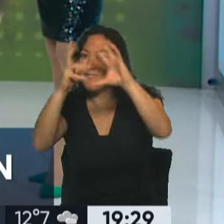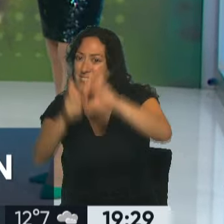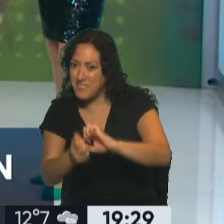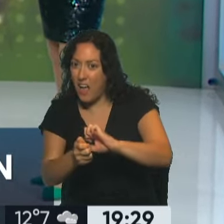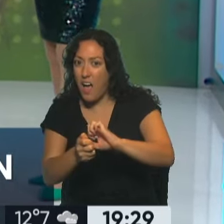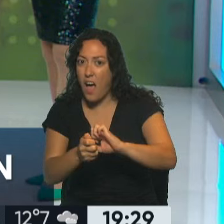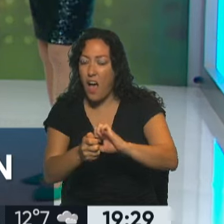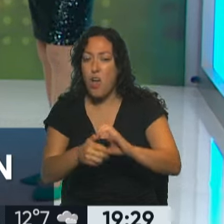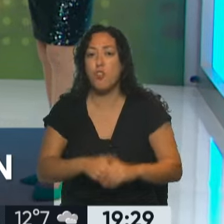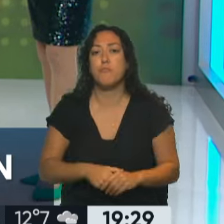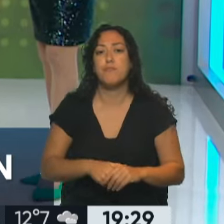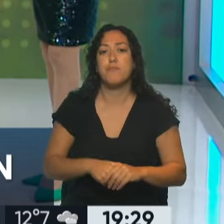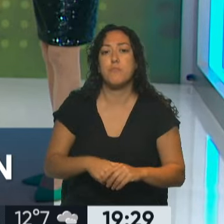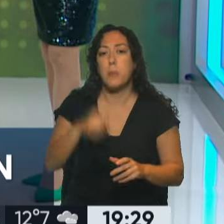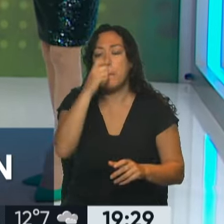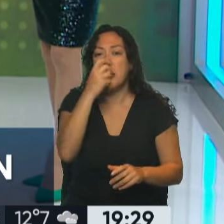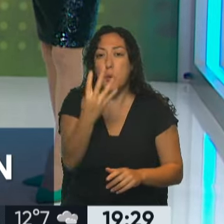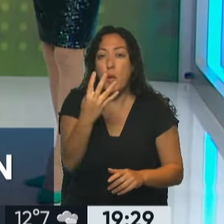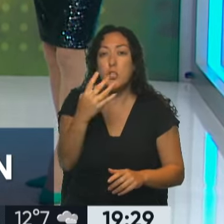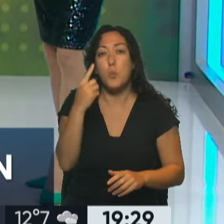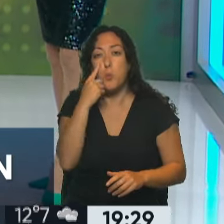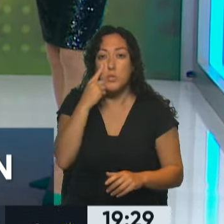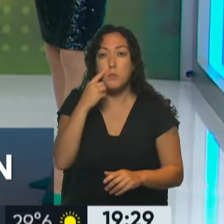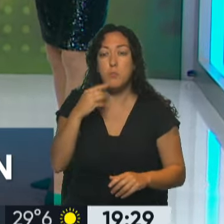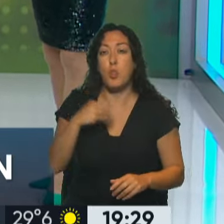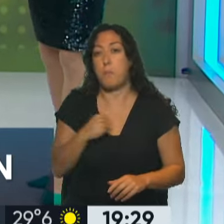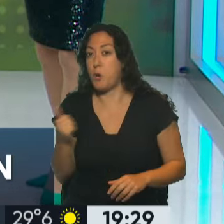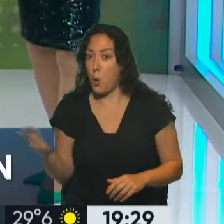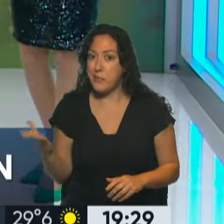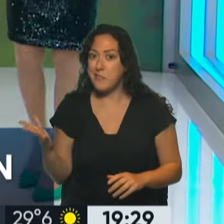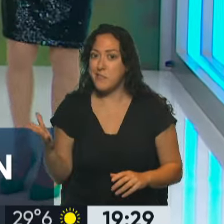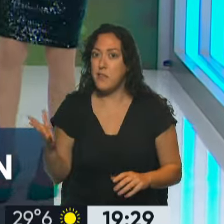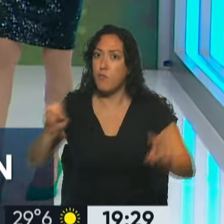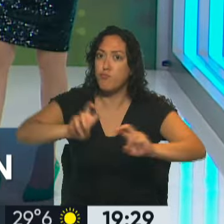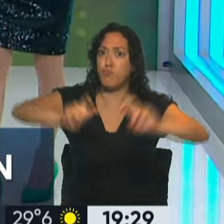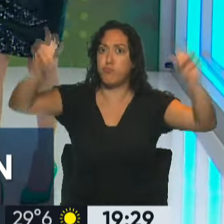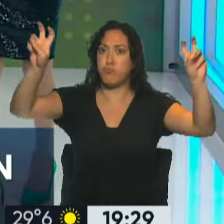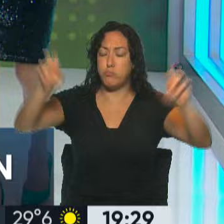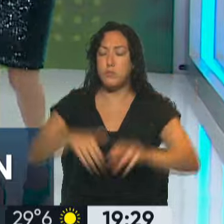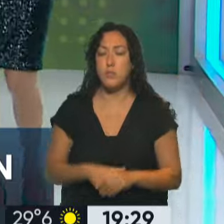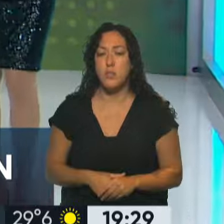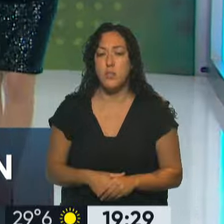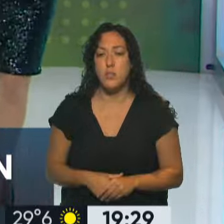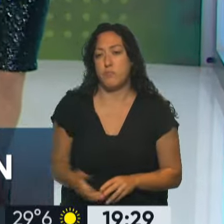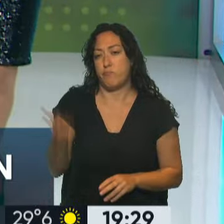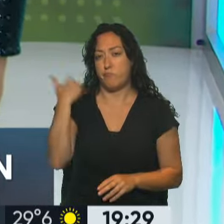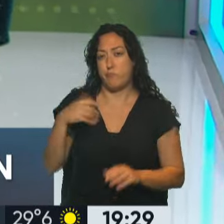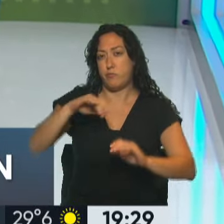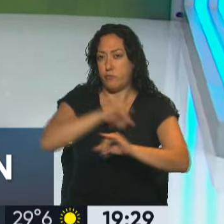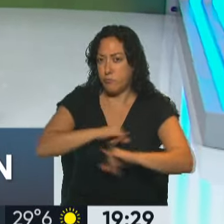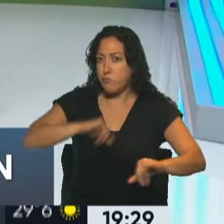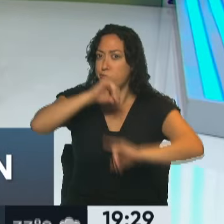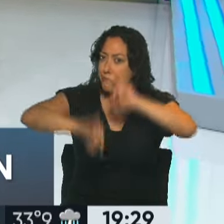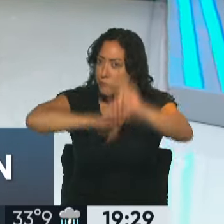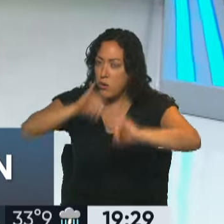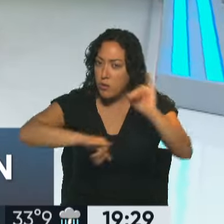y hay alerta en 24 municipios de la provincia de Buenos Aires acá con los datos que les comentaba recién en lo que refiere